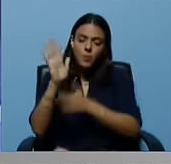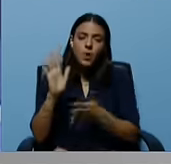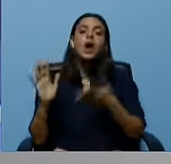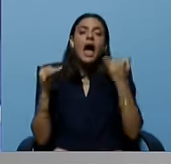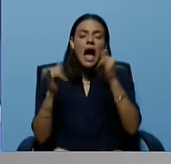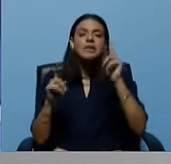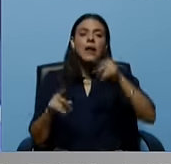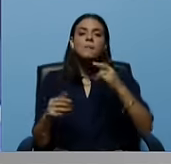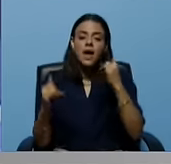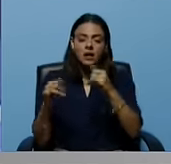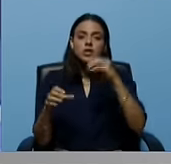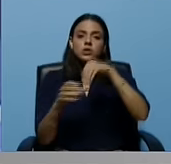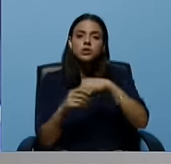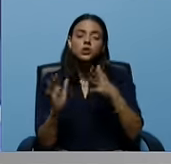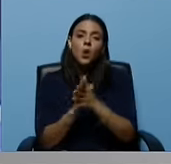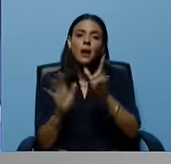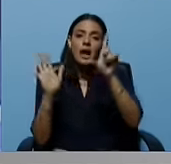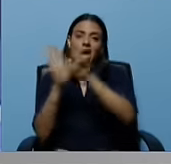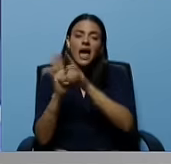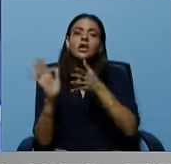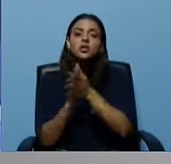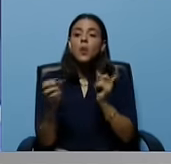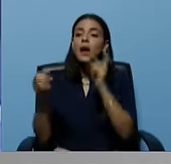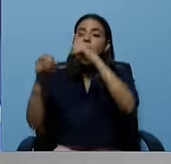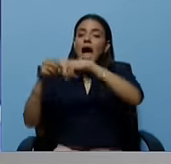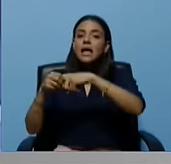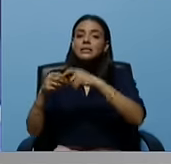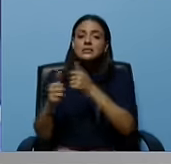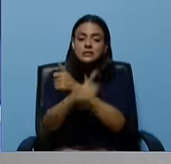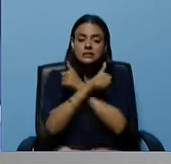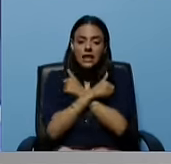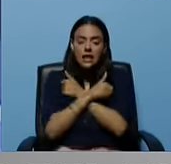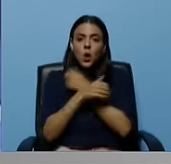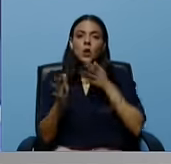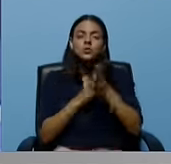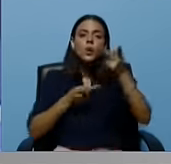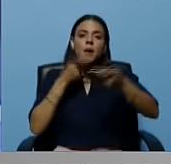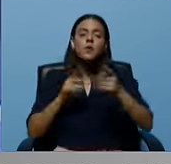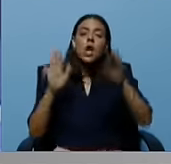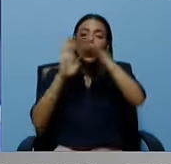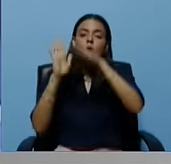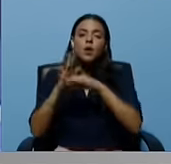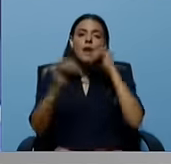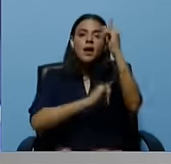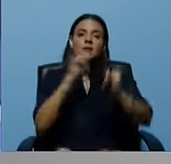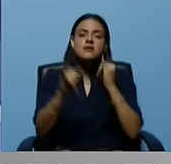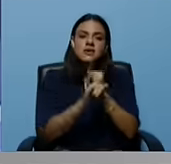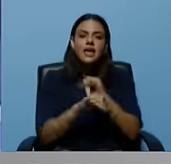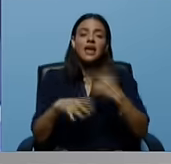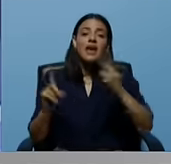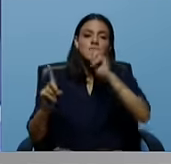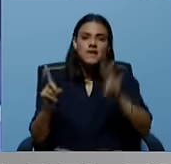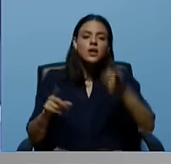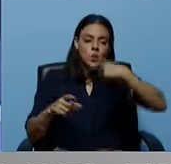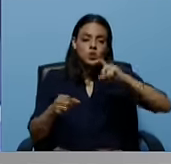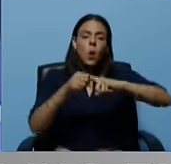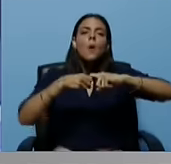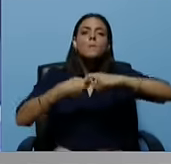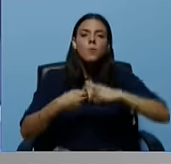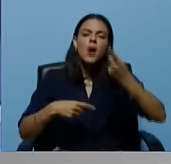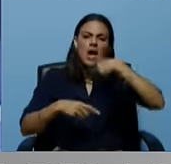convenciones referidas a asilo en las normas internacionales, de las que Venezuela es